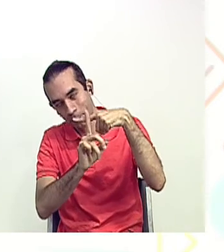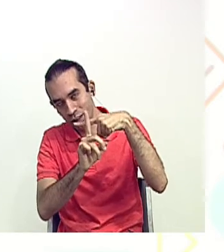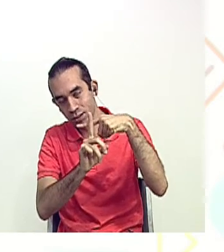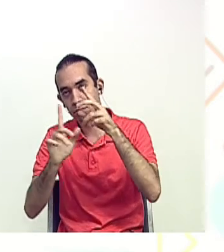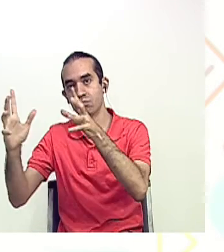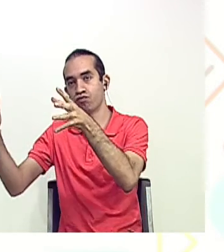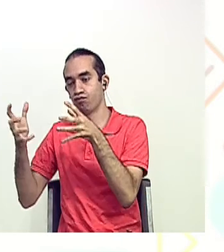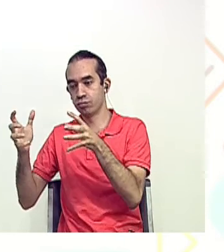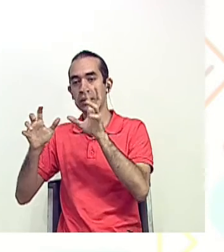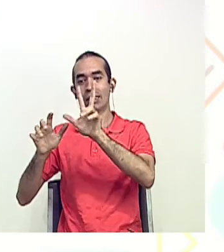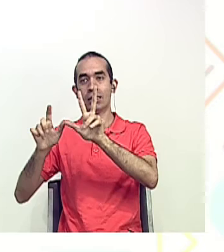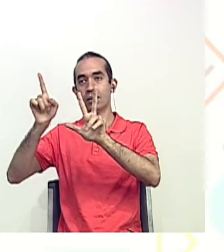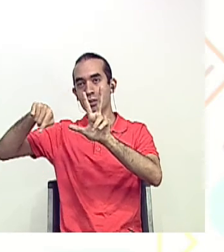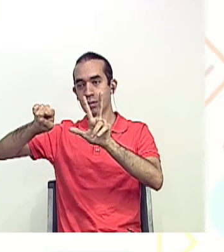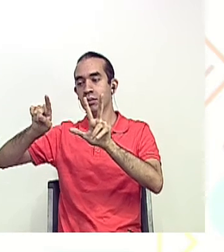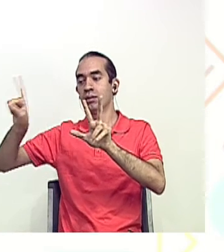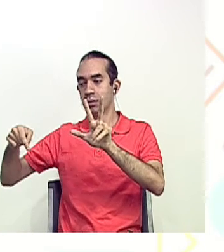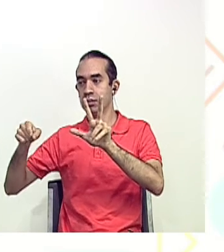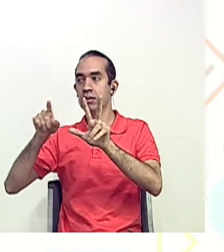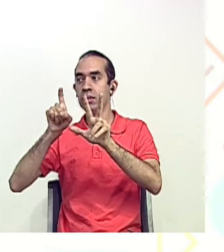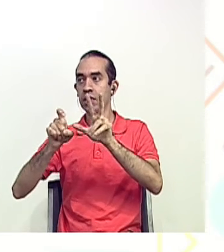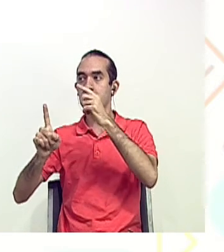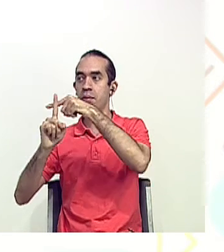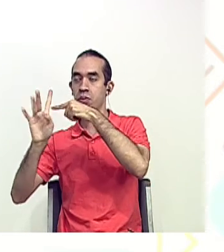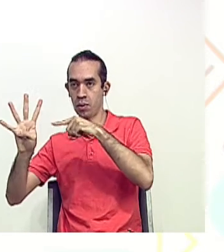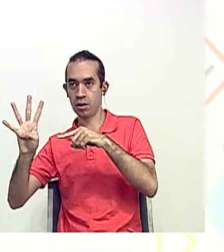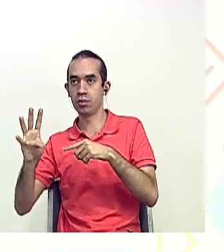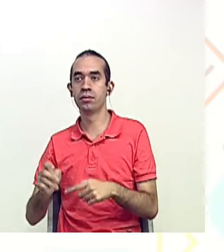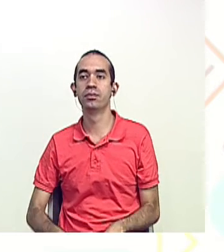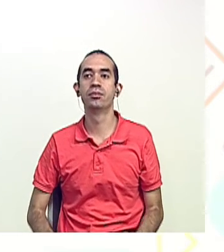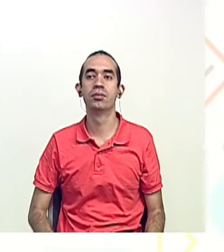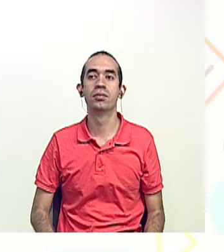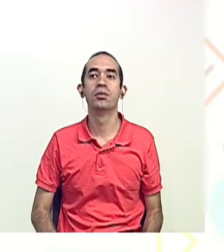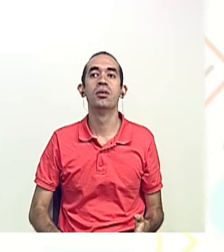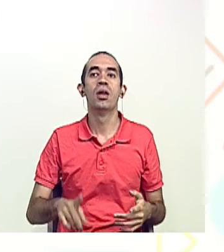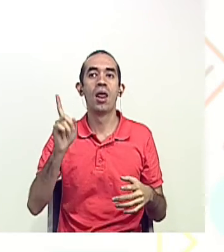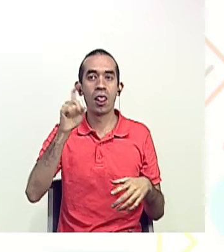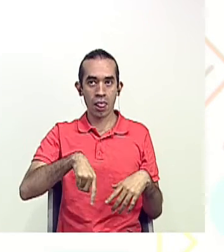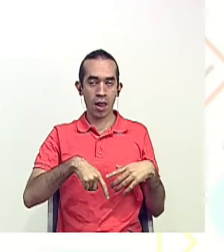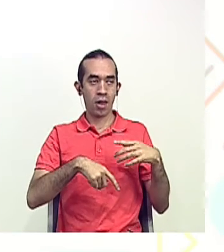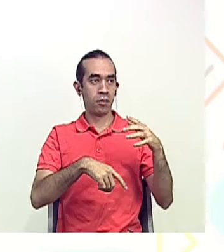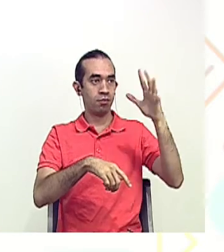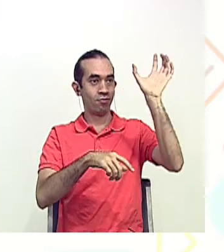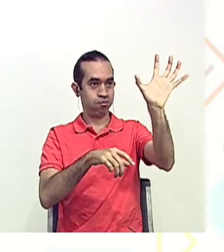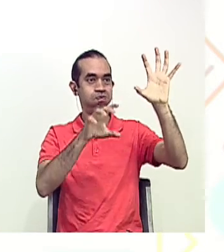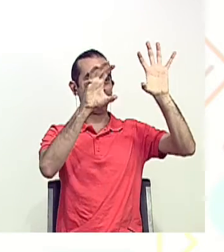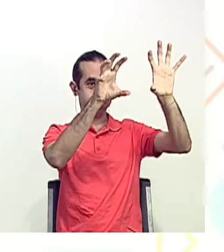más 4. ¿Qué fue lo que hicimos? Dividir cada expresión entre el factor común.